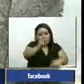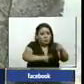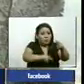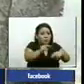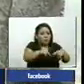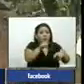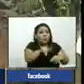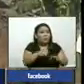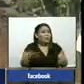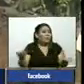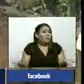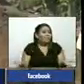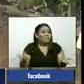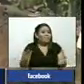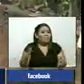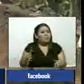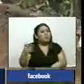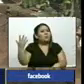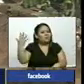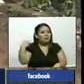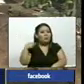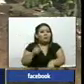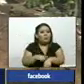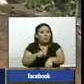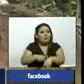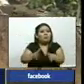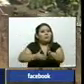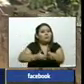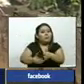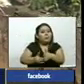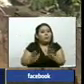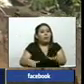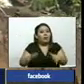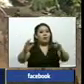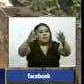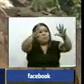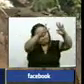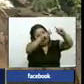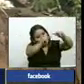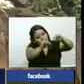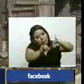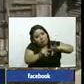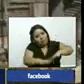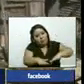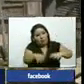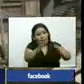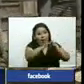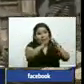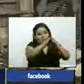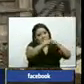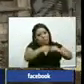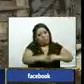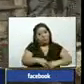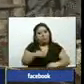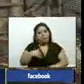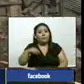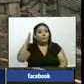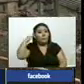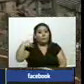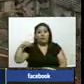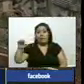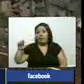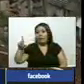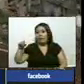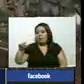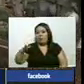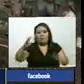viene desde hace bastante tiempo que se ha empezado a deslizar lo que son partes de las casas. Elda Chávez perdió su